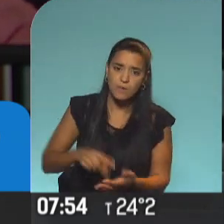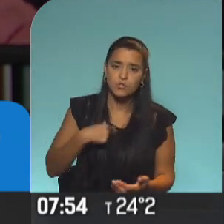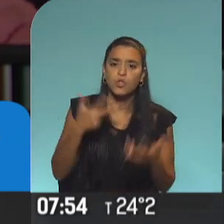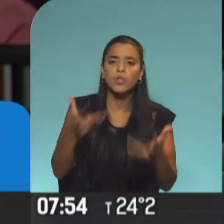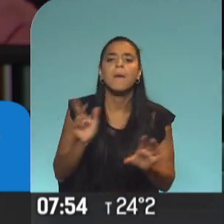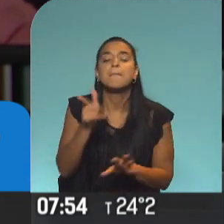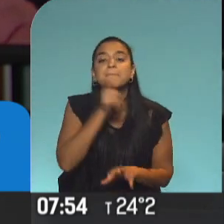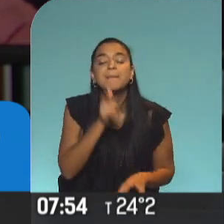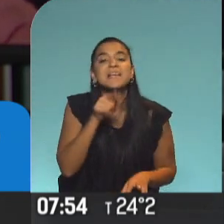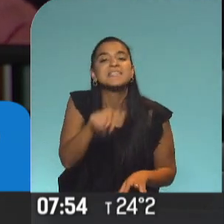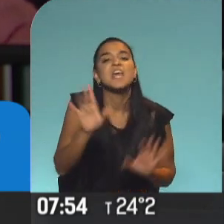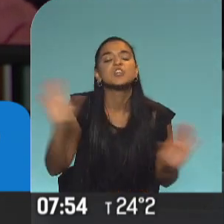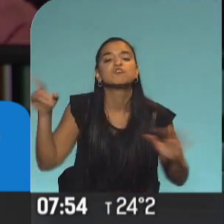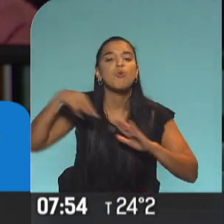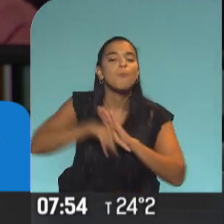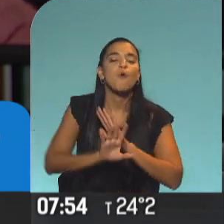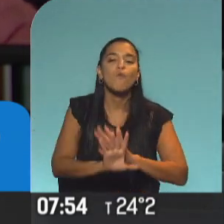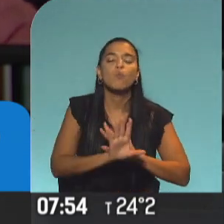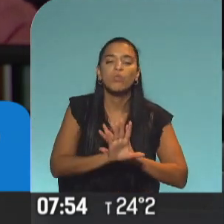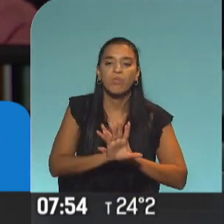es un comportamiento estructural que no